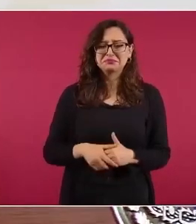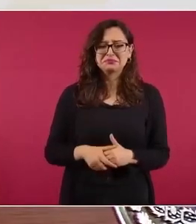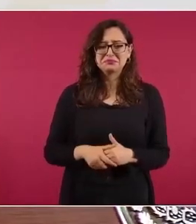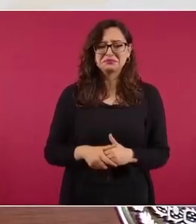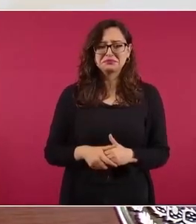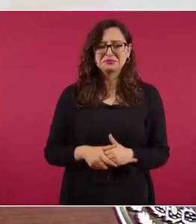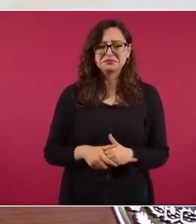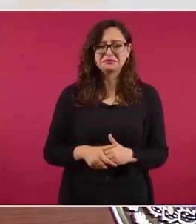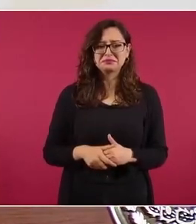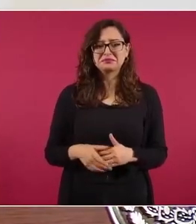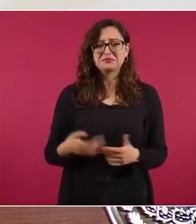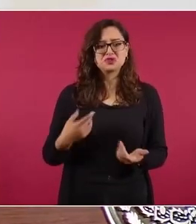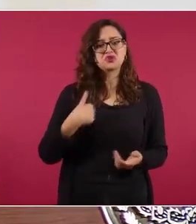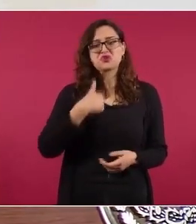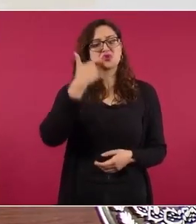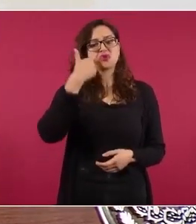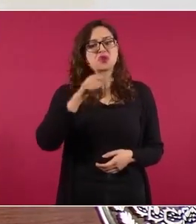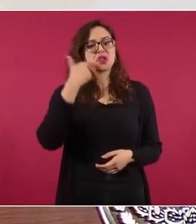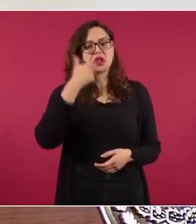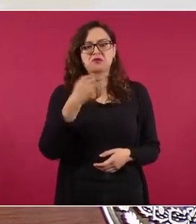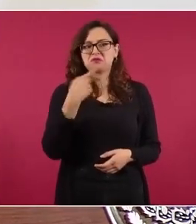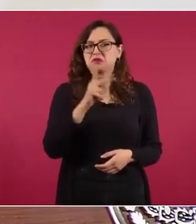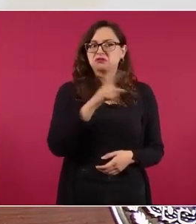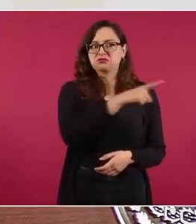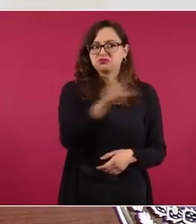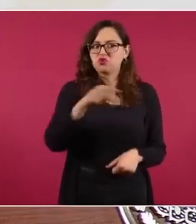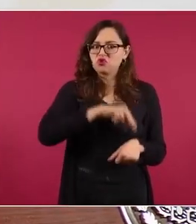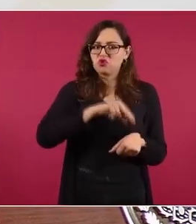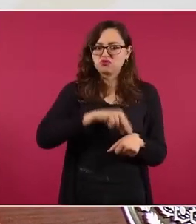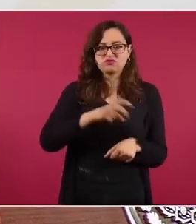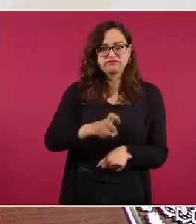me vencieron ahí los médicos. O sea,